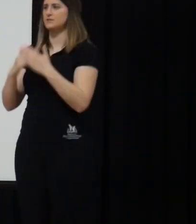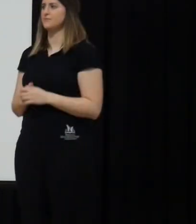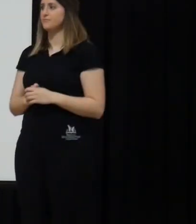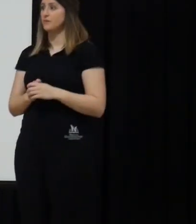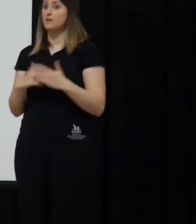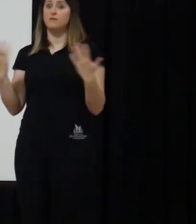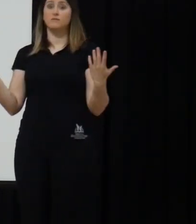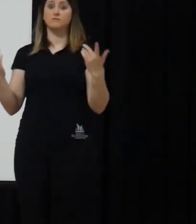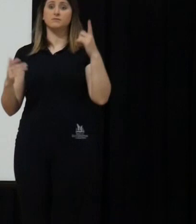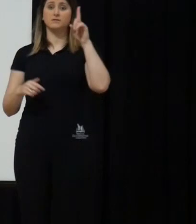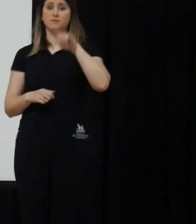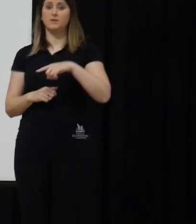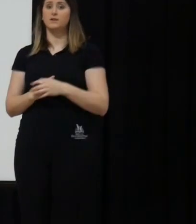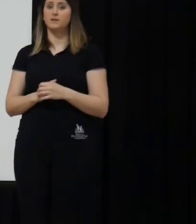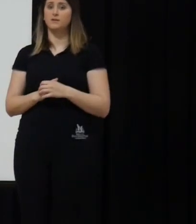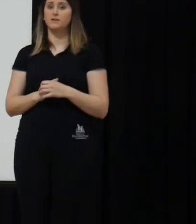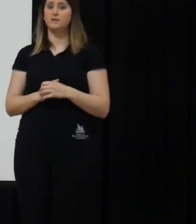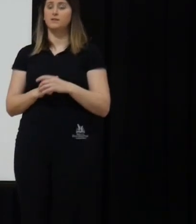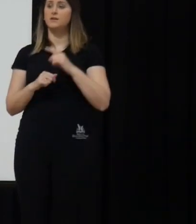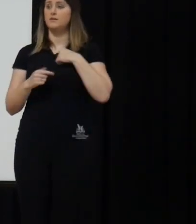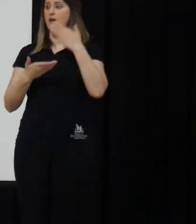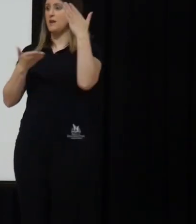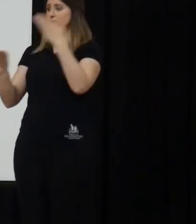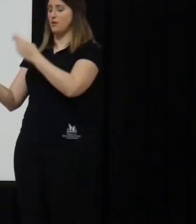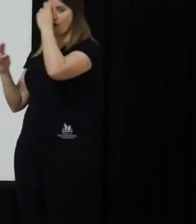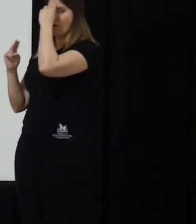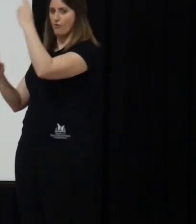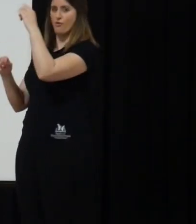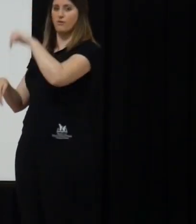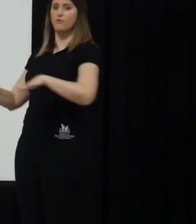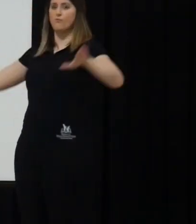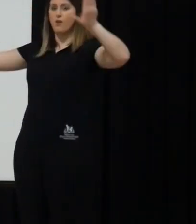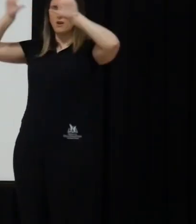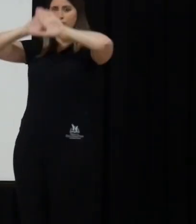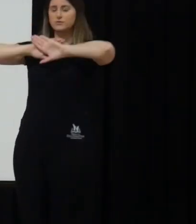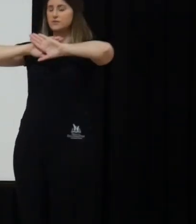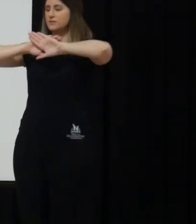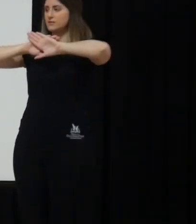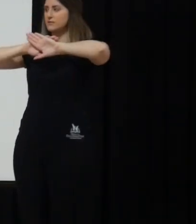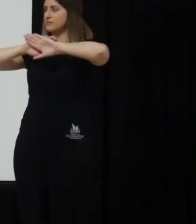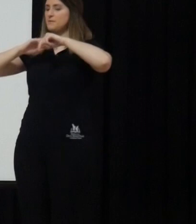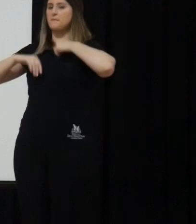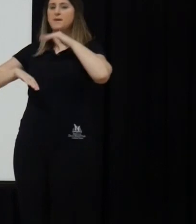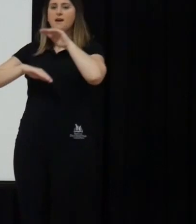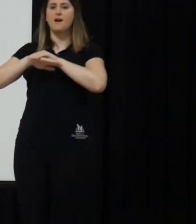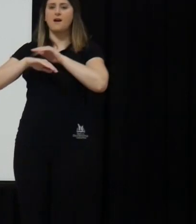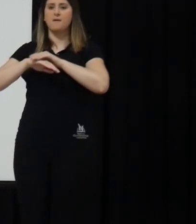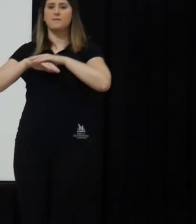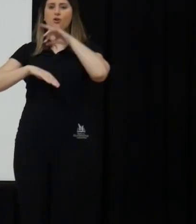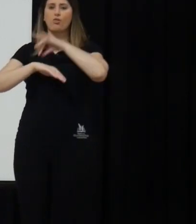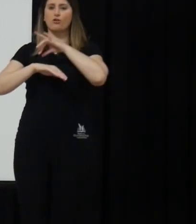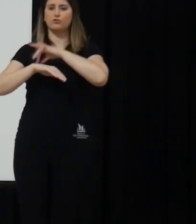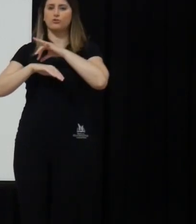y, como no, al invitado de honor de esta noche, mi amigo